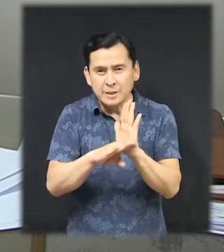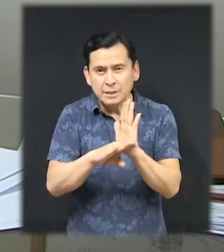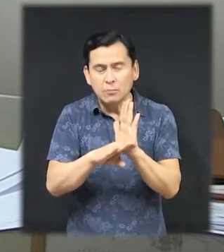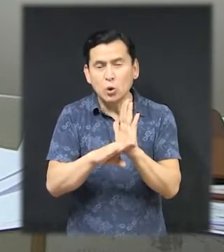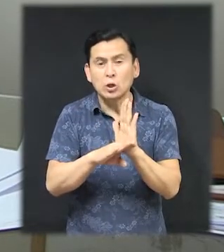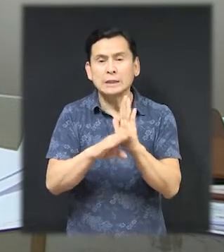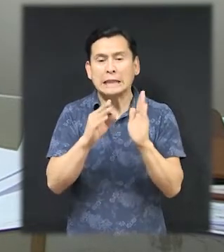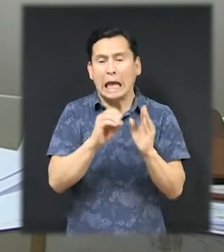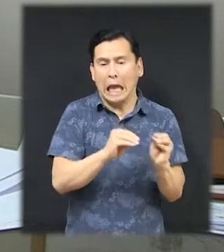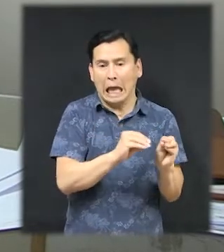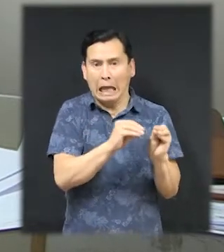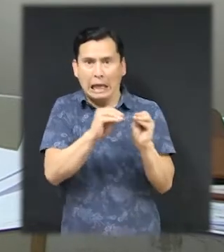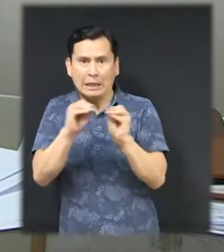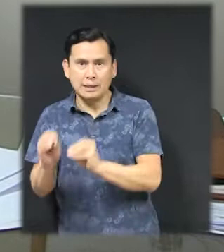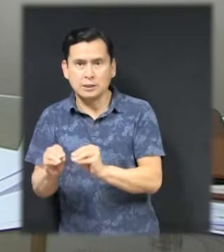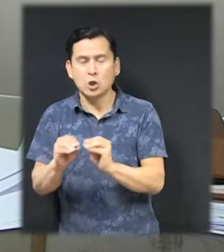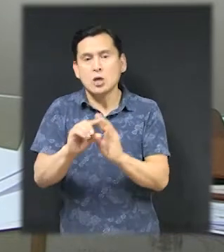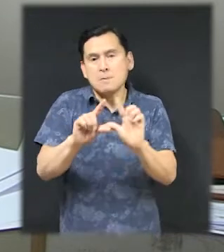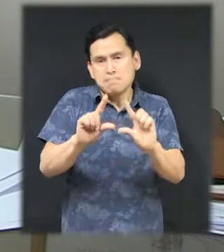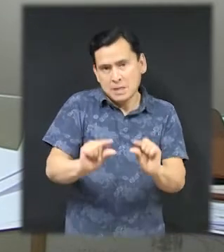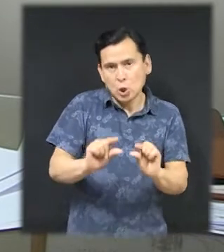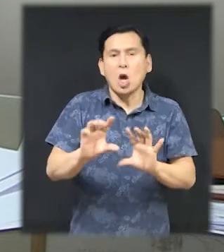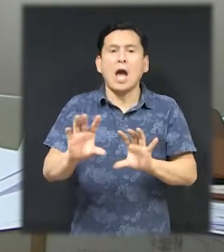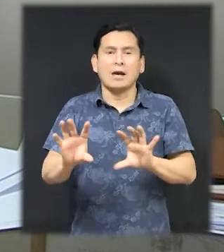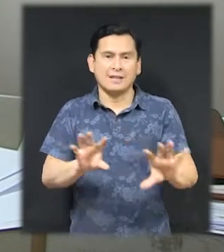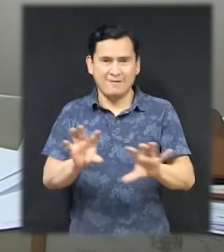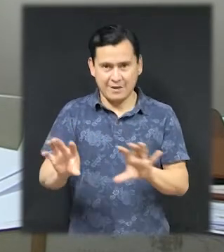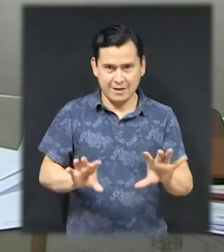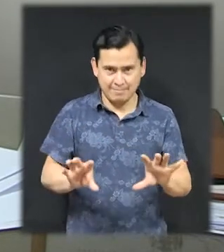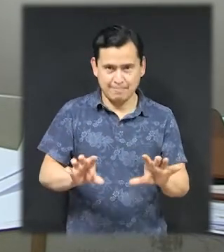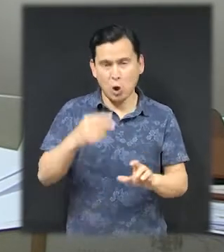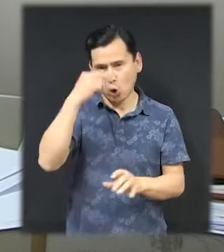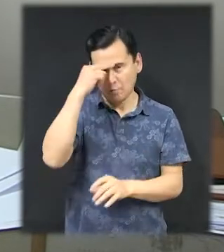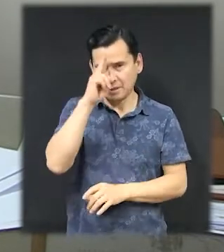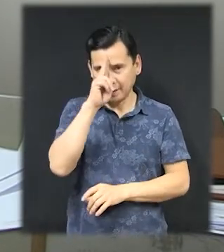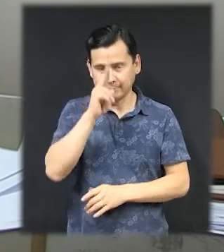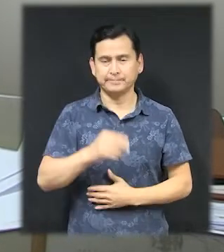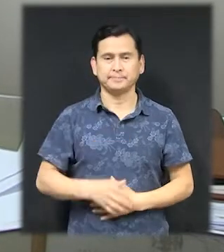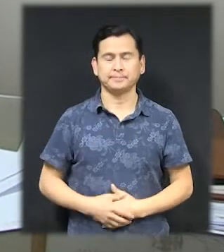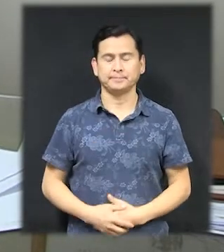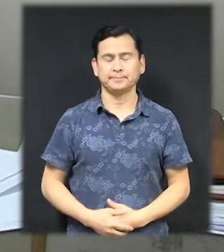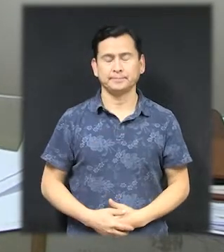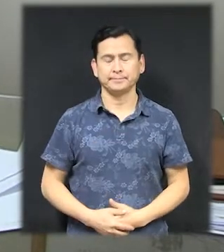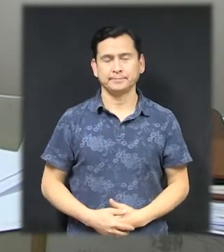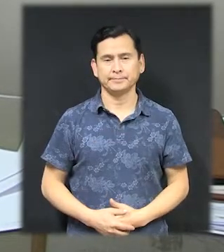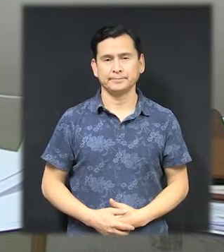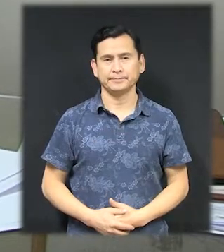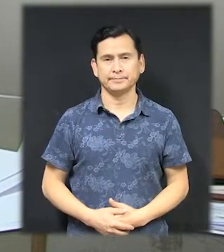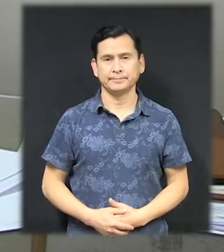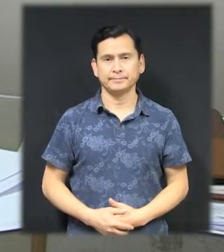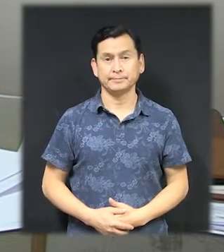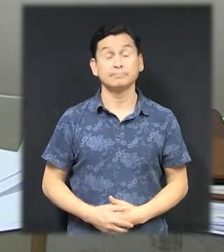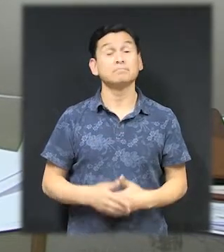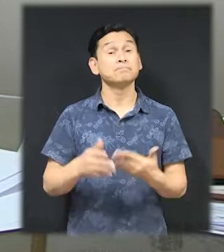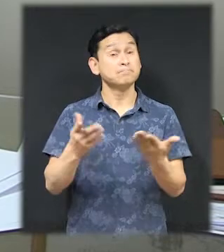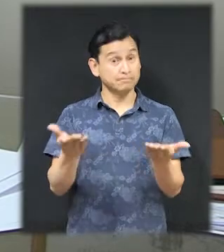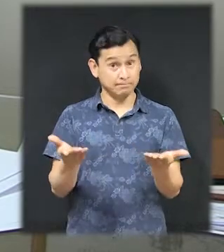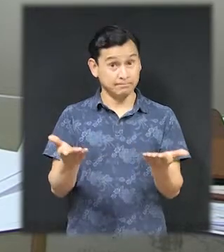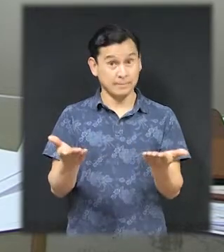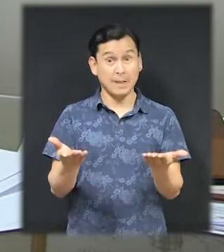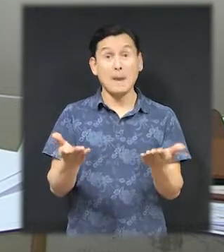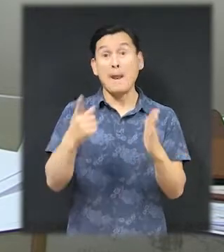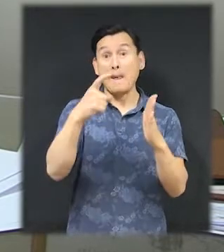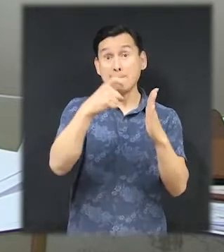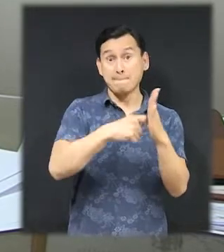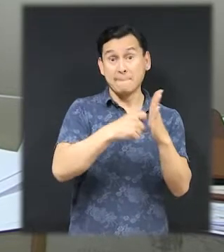este retraso y esta disminución en la actividad del policlínico del hospital. Es así como entre los meses de abril